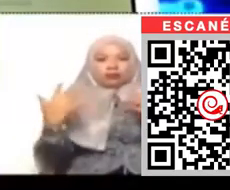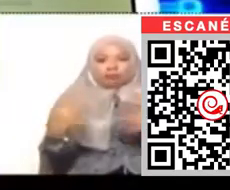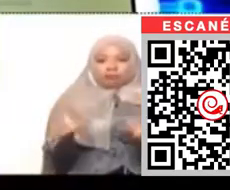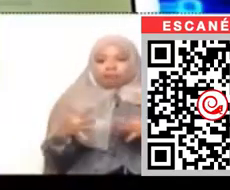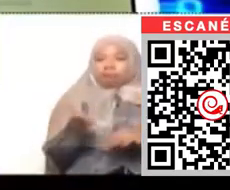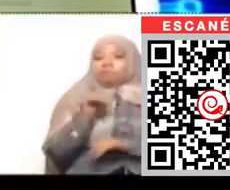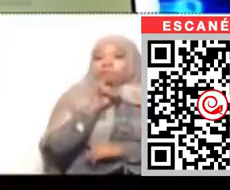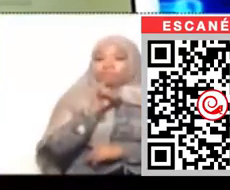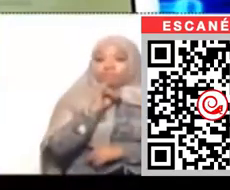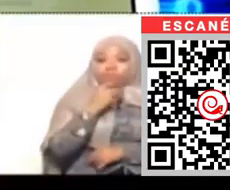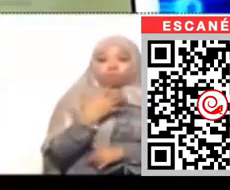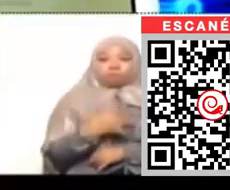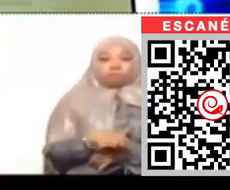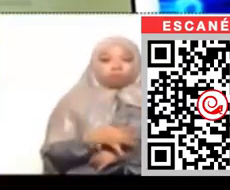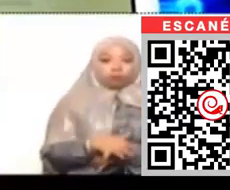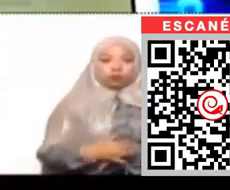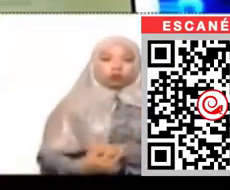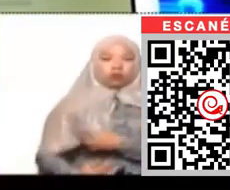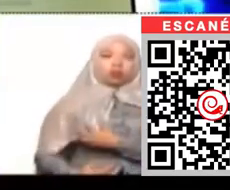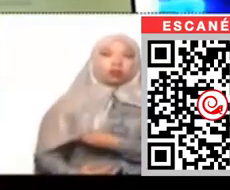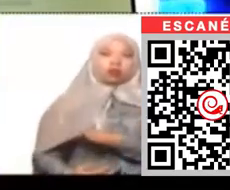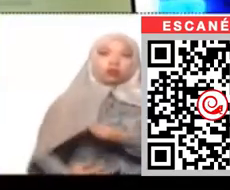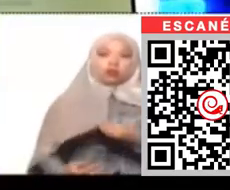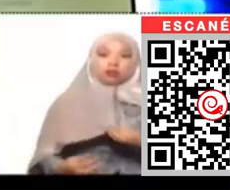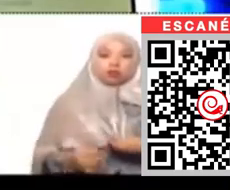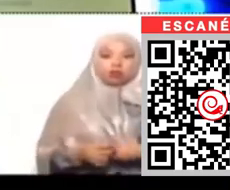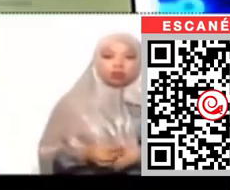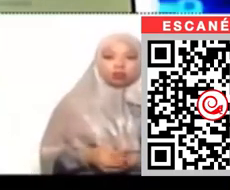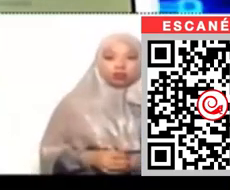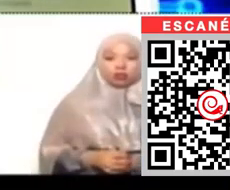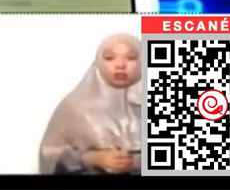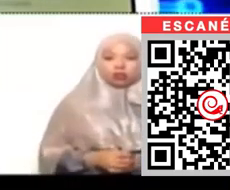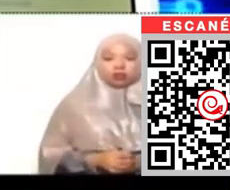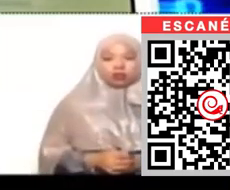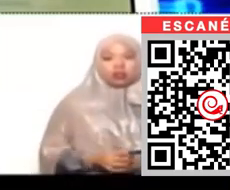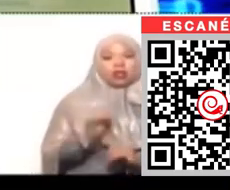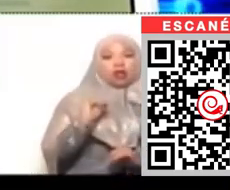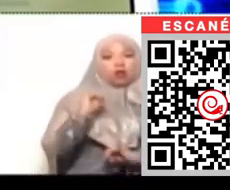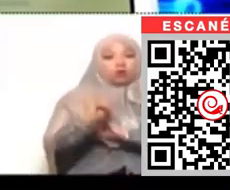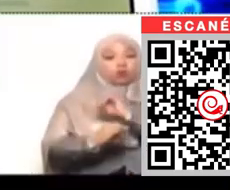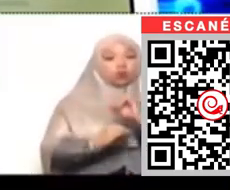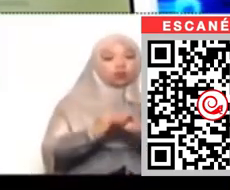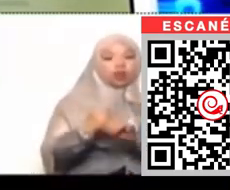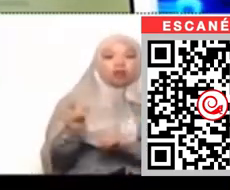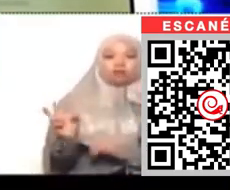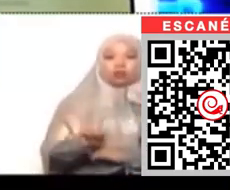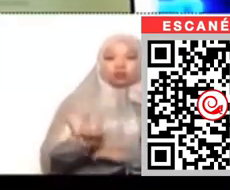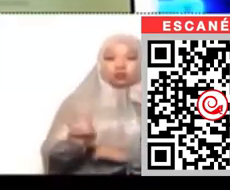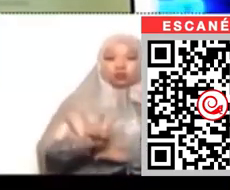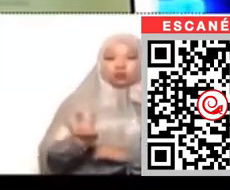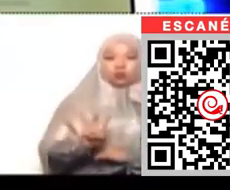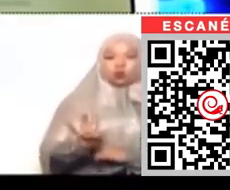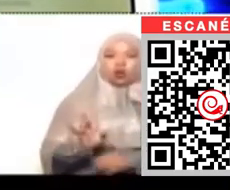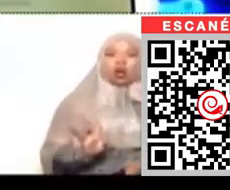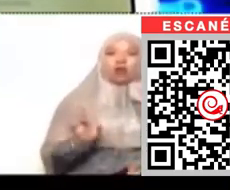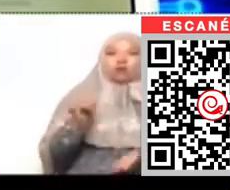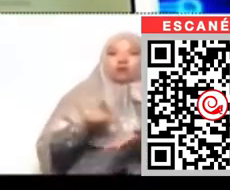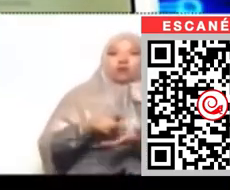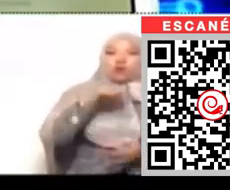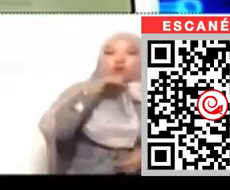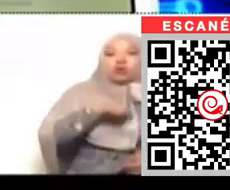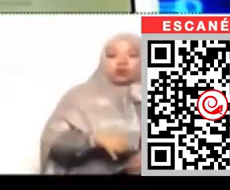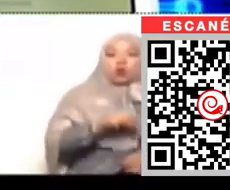candela. Candela. Están muy movidos tanto en lo nacional como en lo internacional, y Venezuela es epicentro de